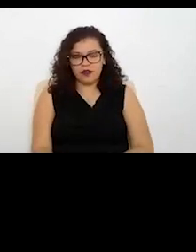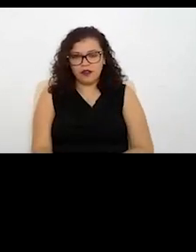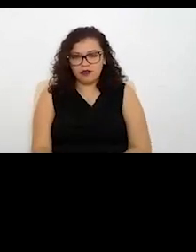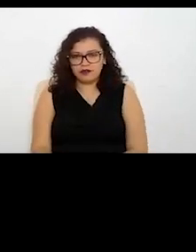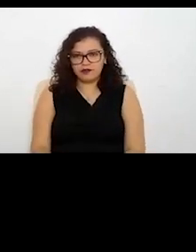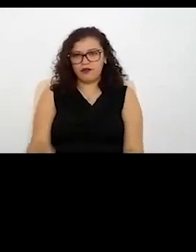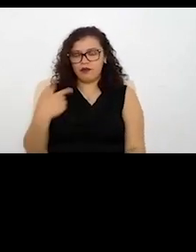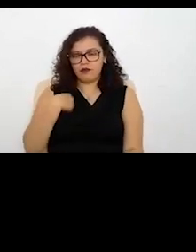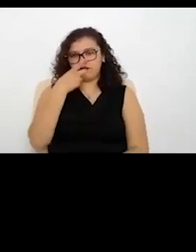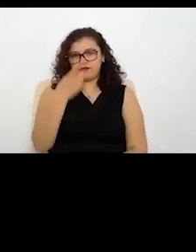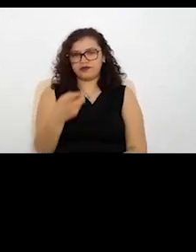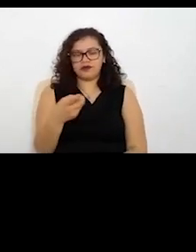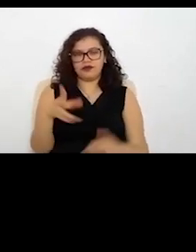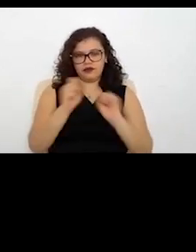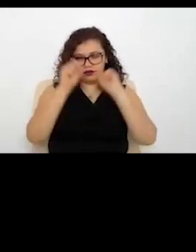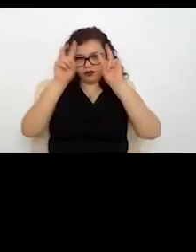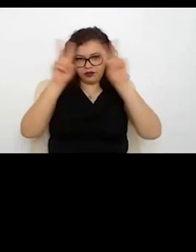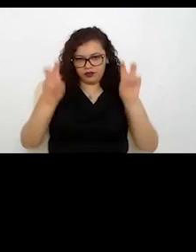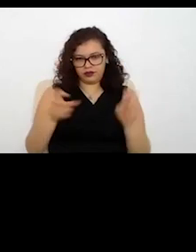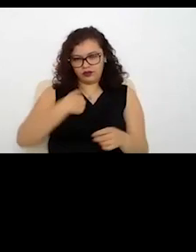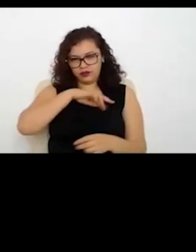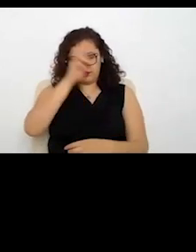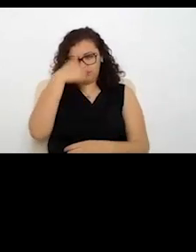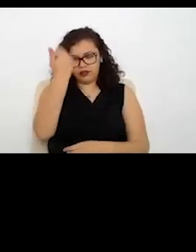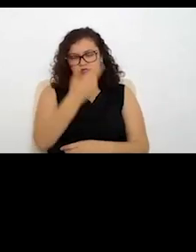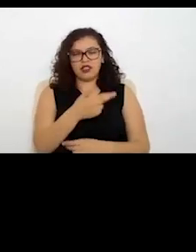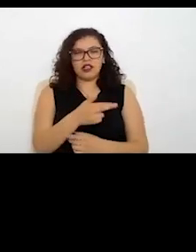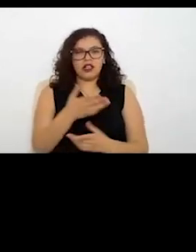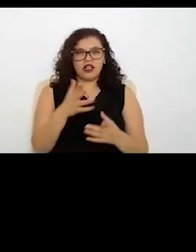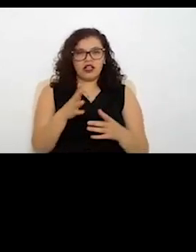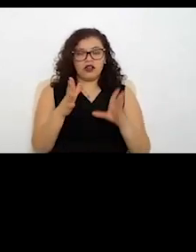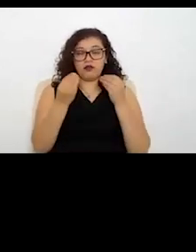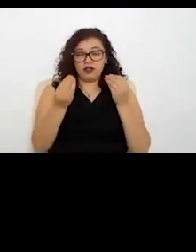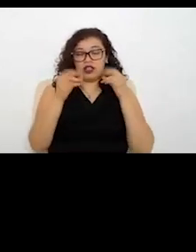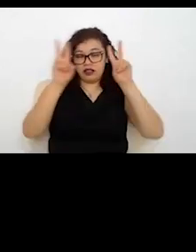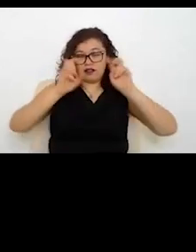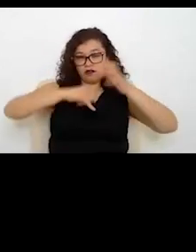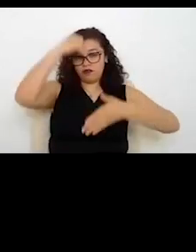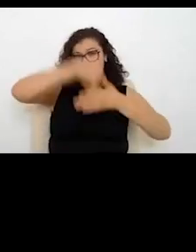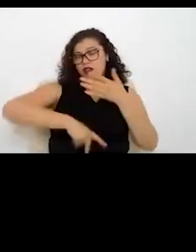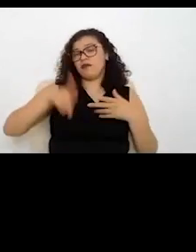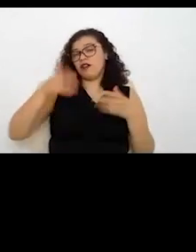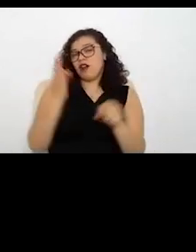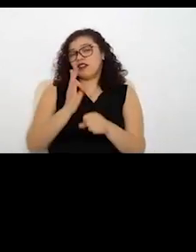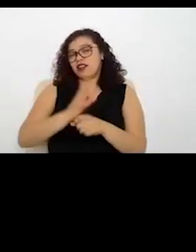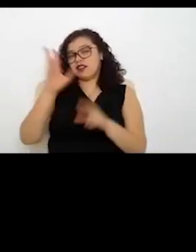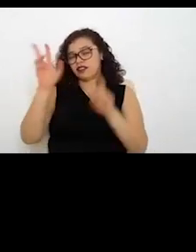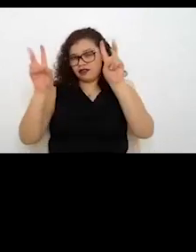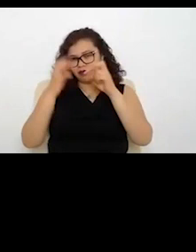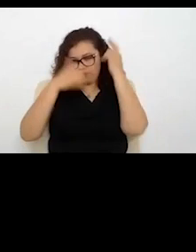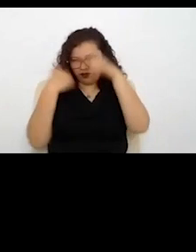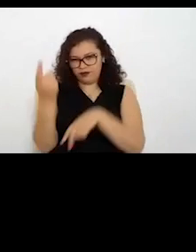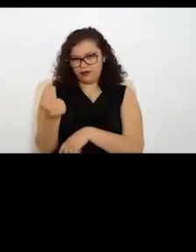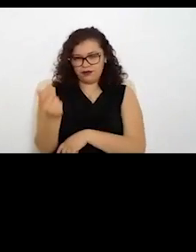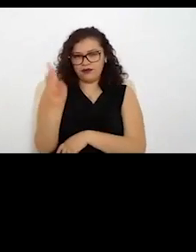comentado, estos temas que vamos a tocar son sumamente profundos y los vamos a abordar de una manera súper somera, pero sí es bien importante